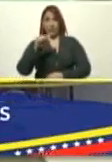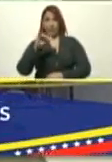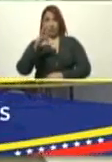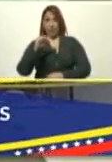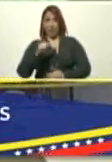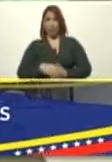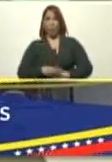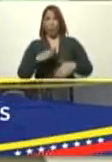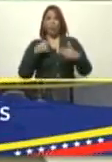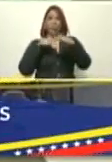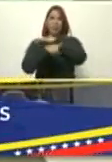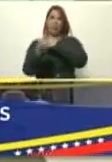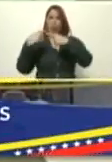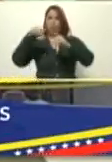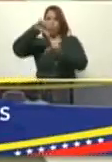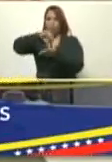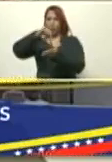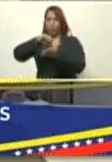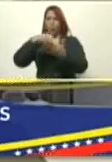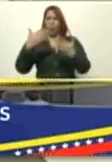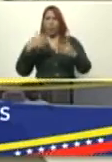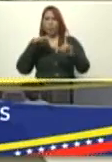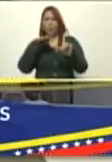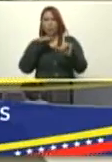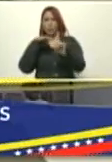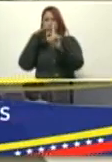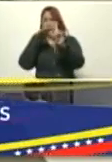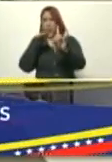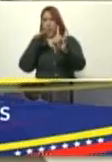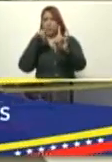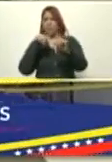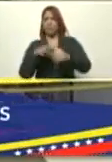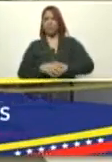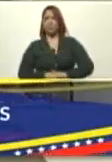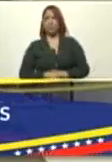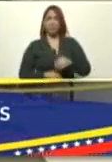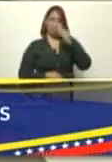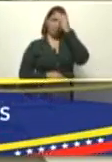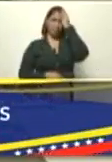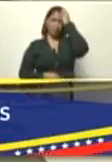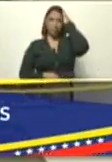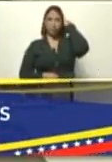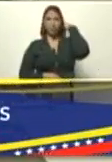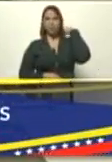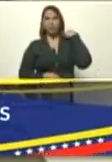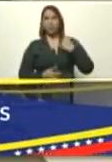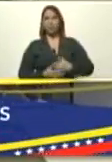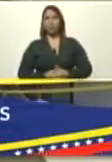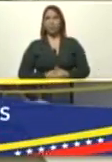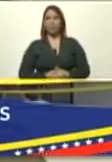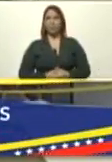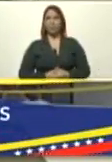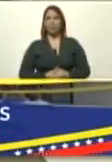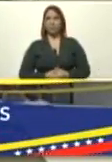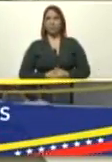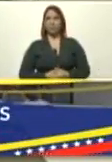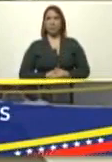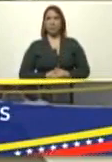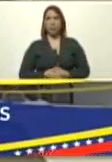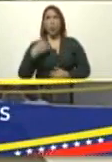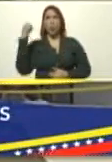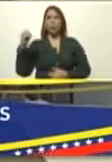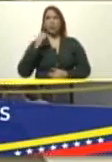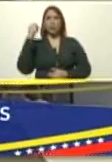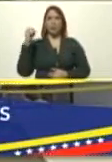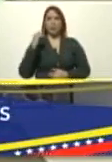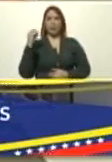Stalingrado, cuando acosaron Leningrado, Occidente se frotaba las manos esperando que Hitler llegara a